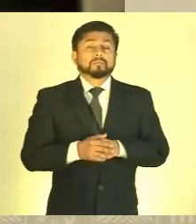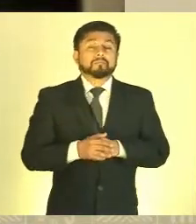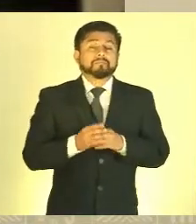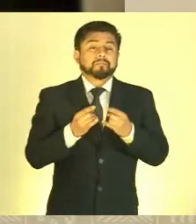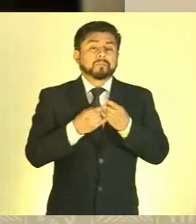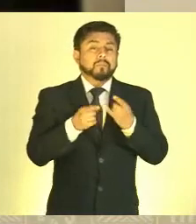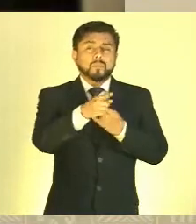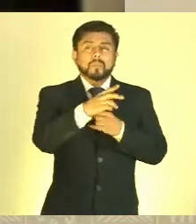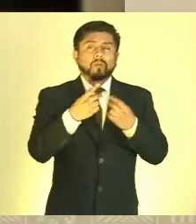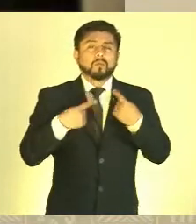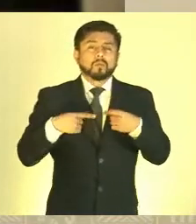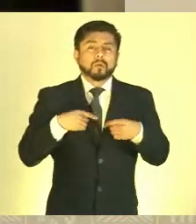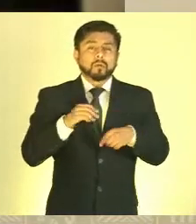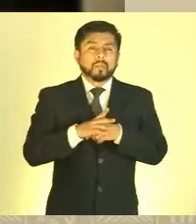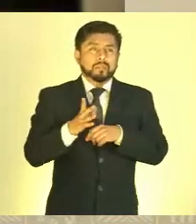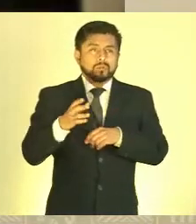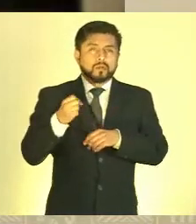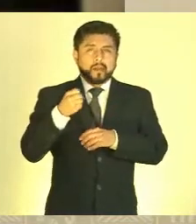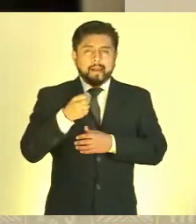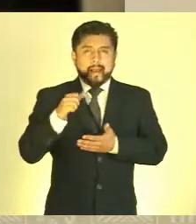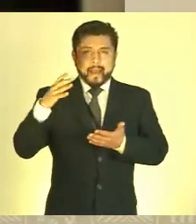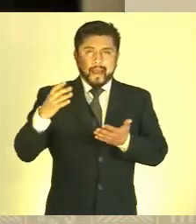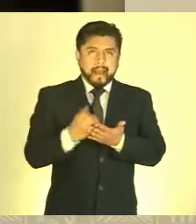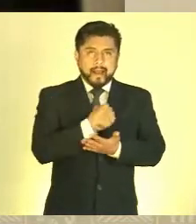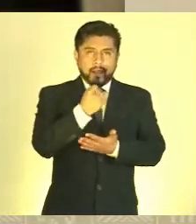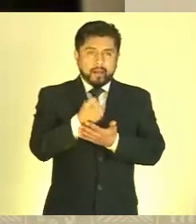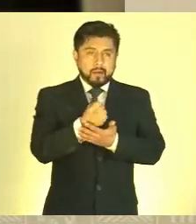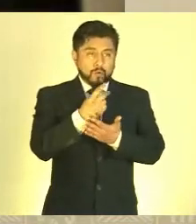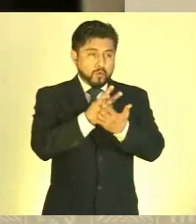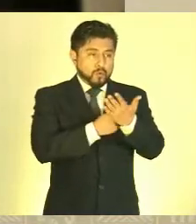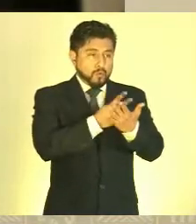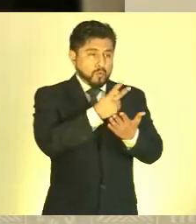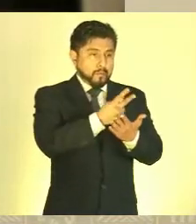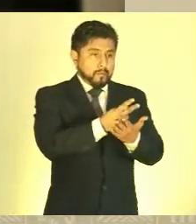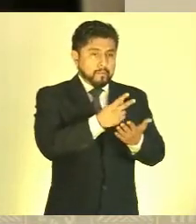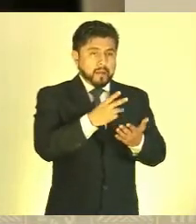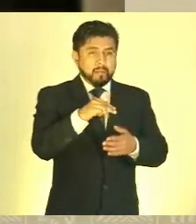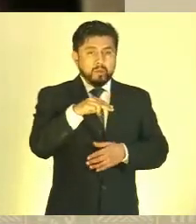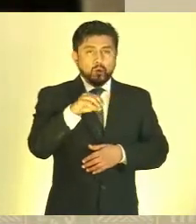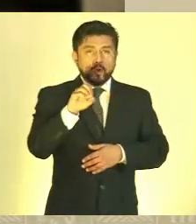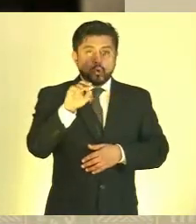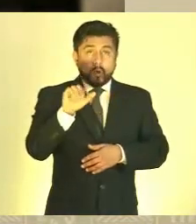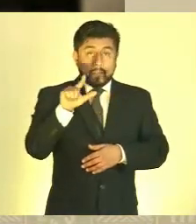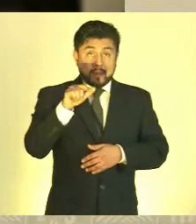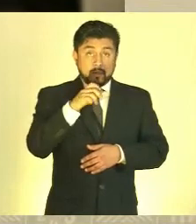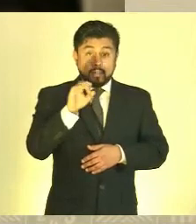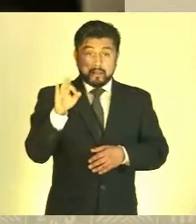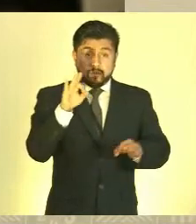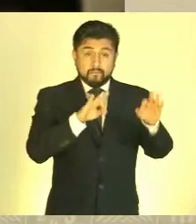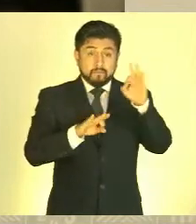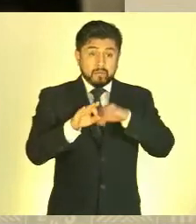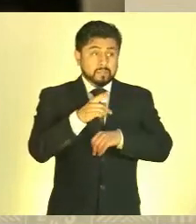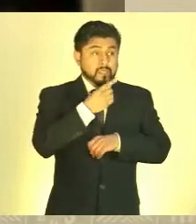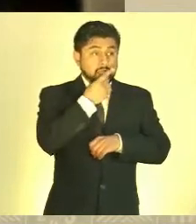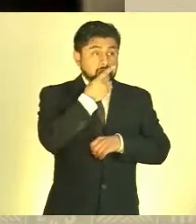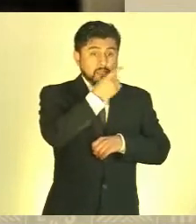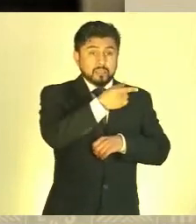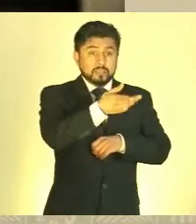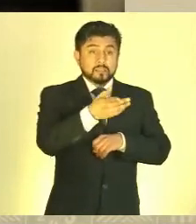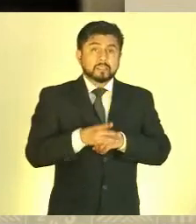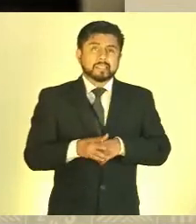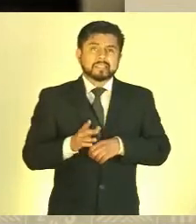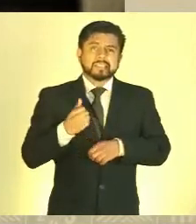un premio Nobel de física. Decía: lástima que no se pueda, ¿no?, transmitir al público, al